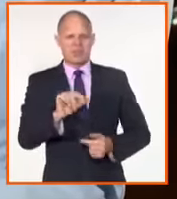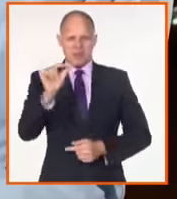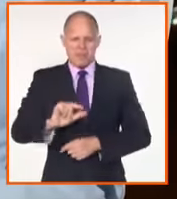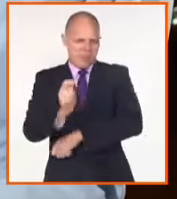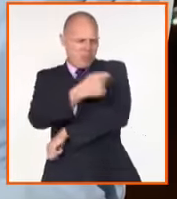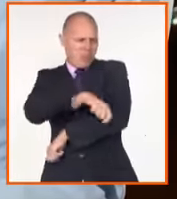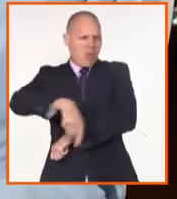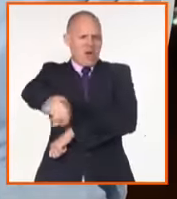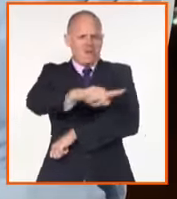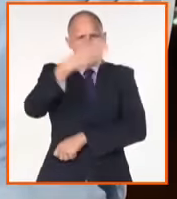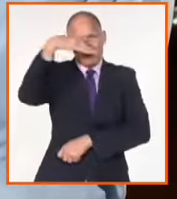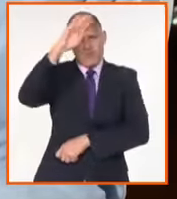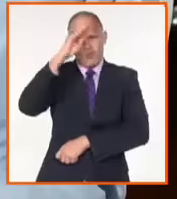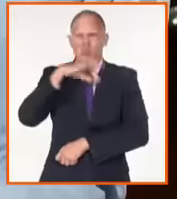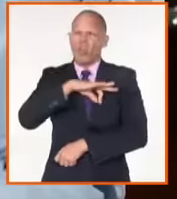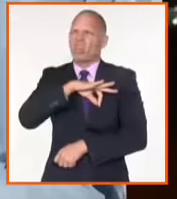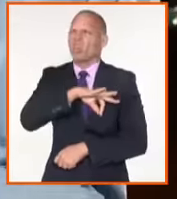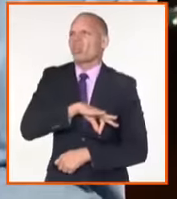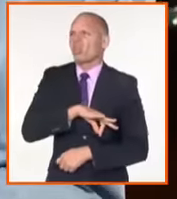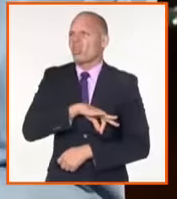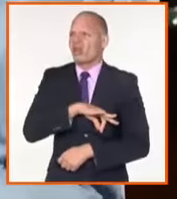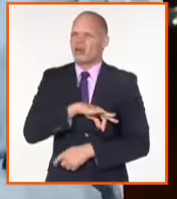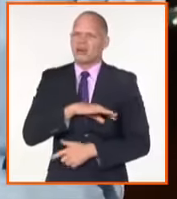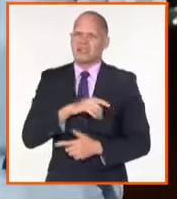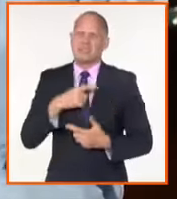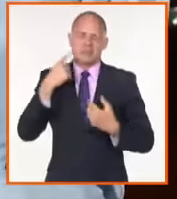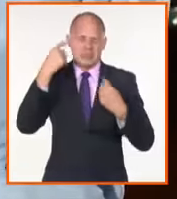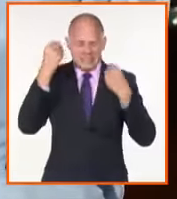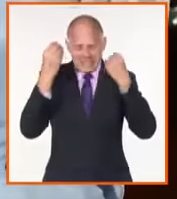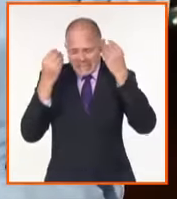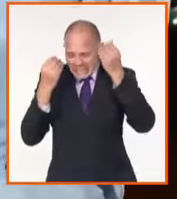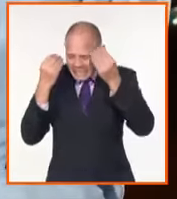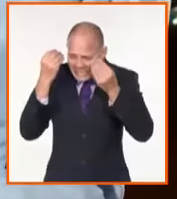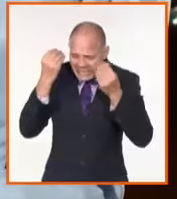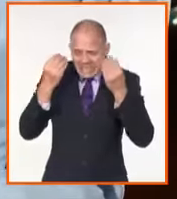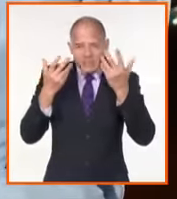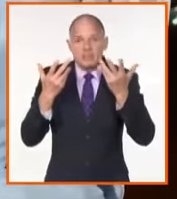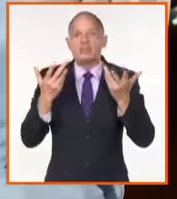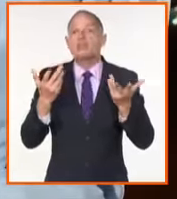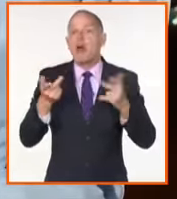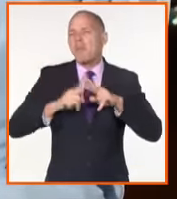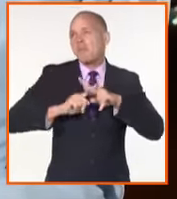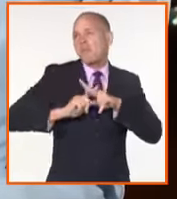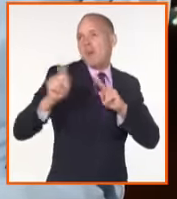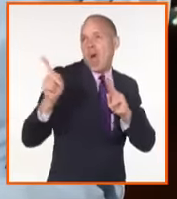provoca inseguridad y la gente se lanza